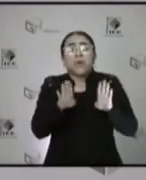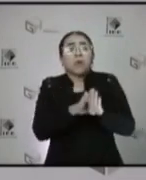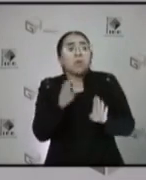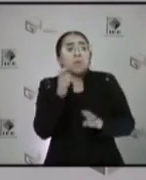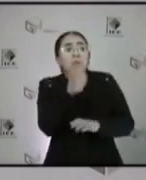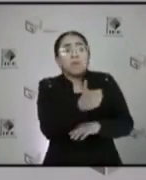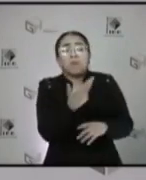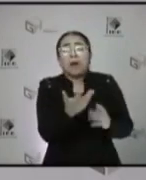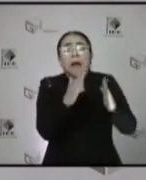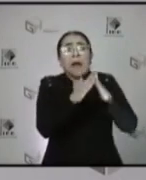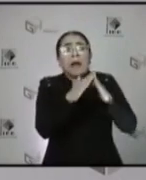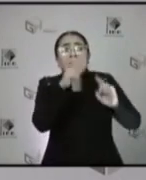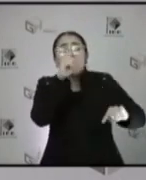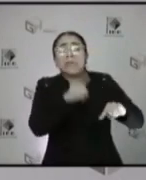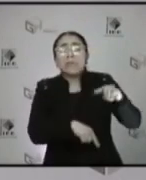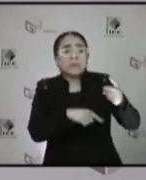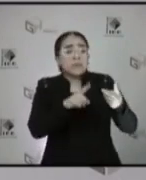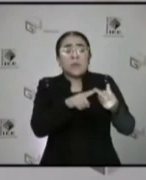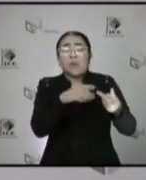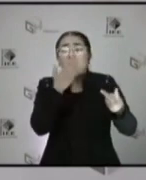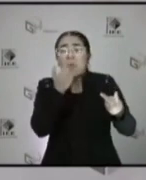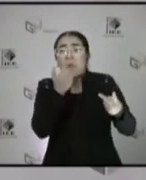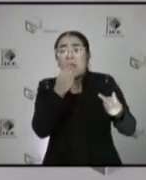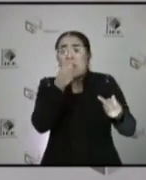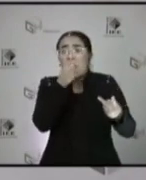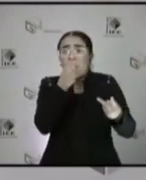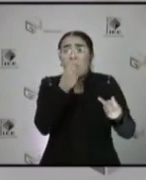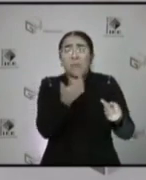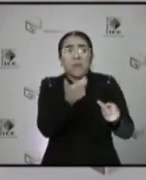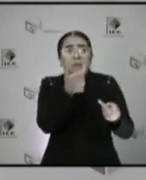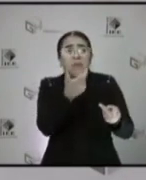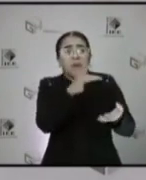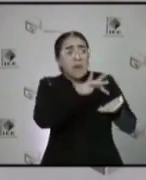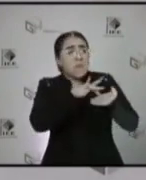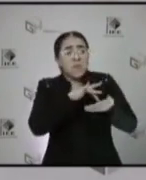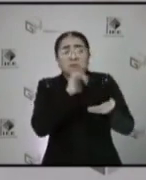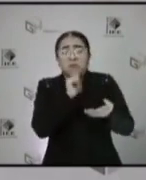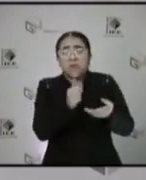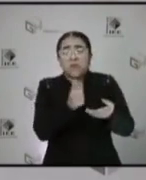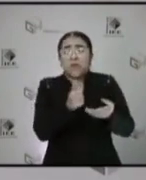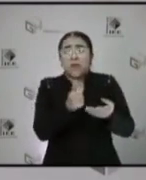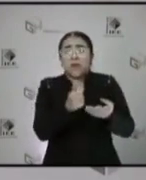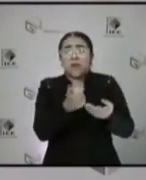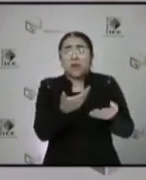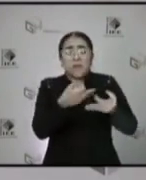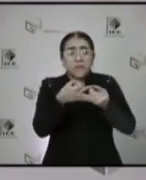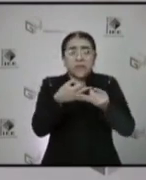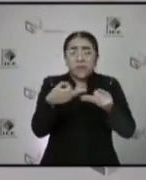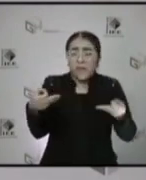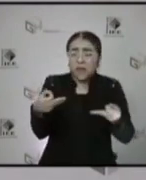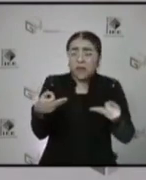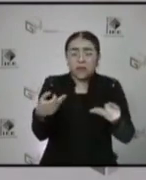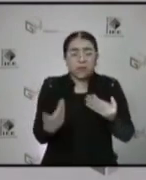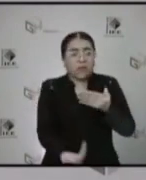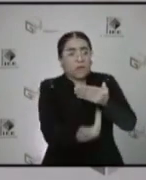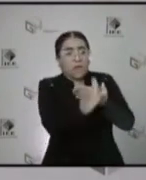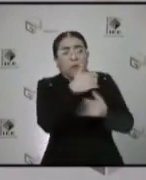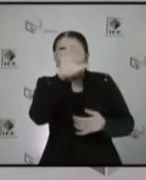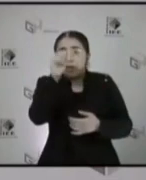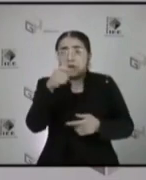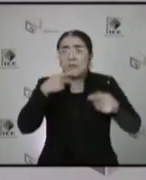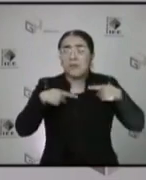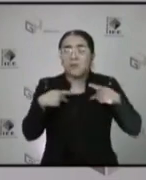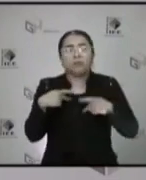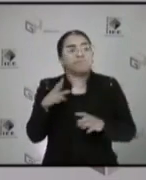casa, que no le están dando una pensión alimenticia, que le están invadiendo sus terrenos. Hoy necesitamos